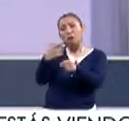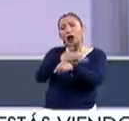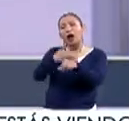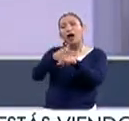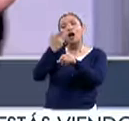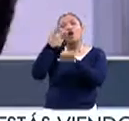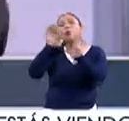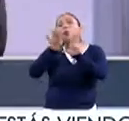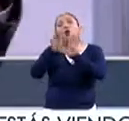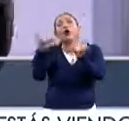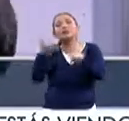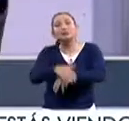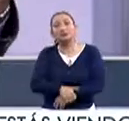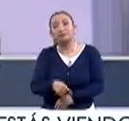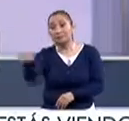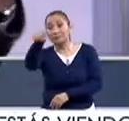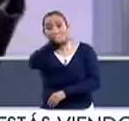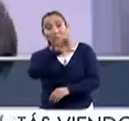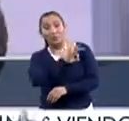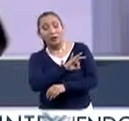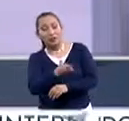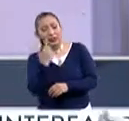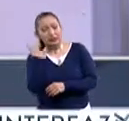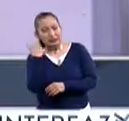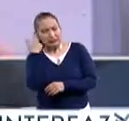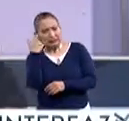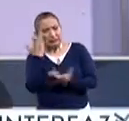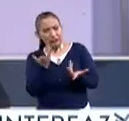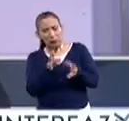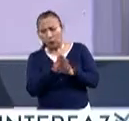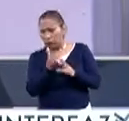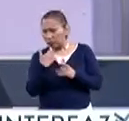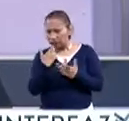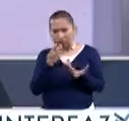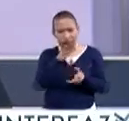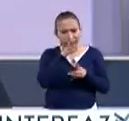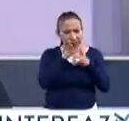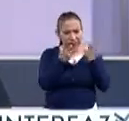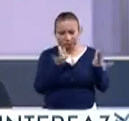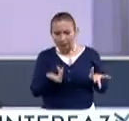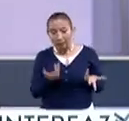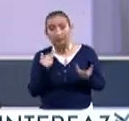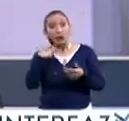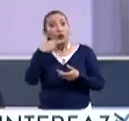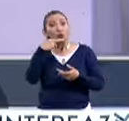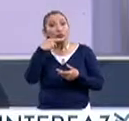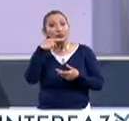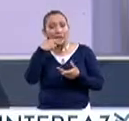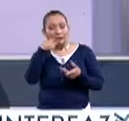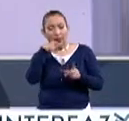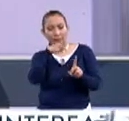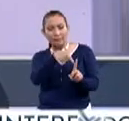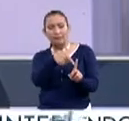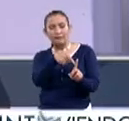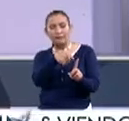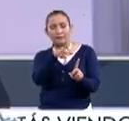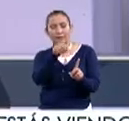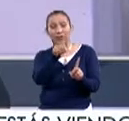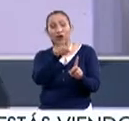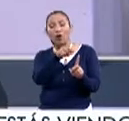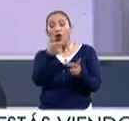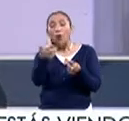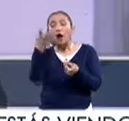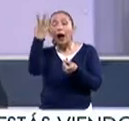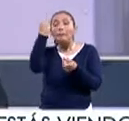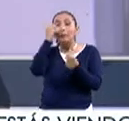solucionada y que entre varios puedan entender el cómo hacerlo utilizando el vehículo no como